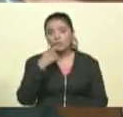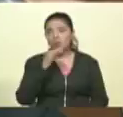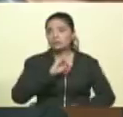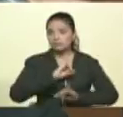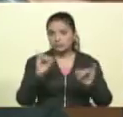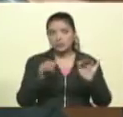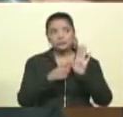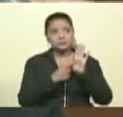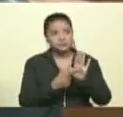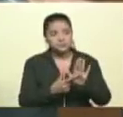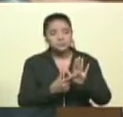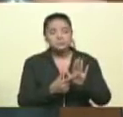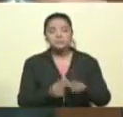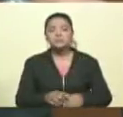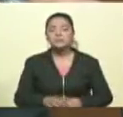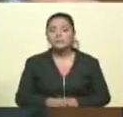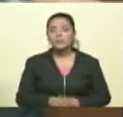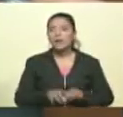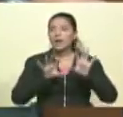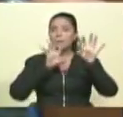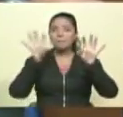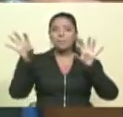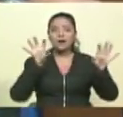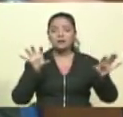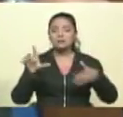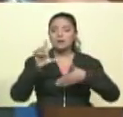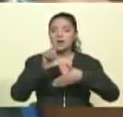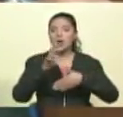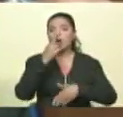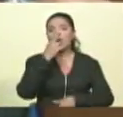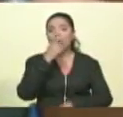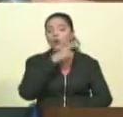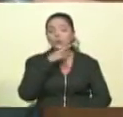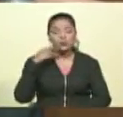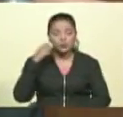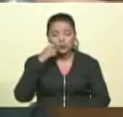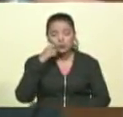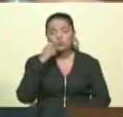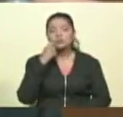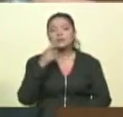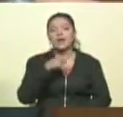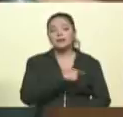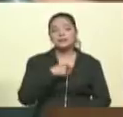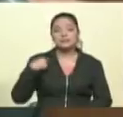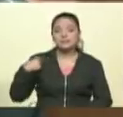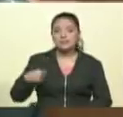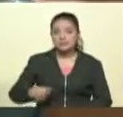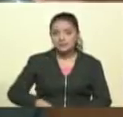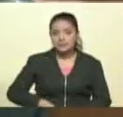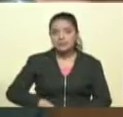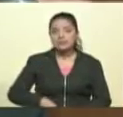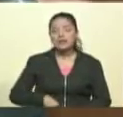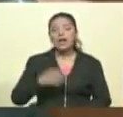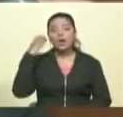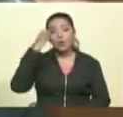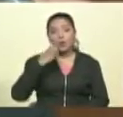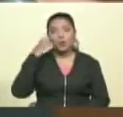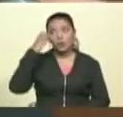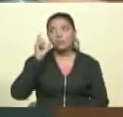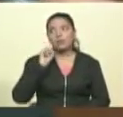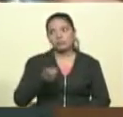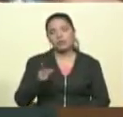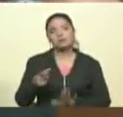pantalla en países de América Latina, Rusia, China y Europa, bueno, debe comparecer ante la justicia